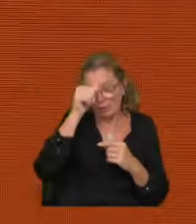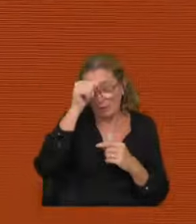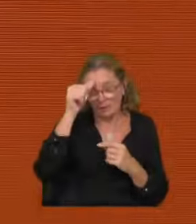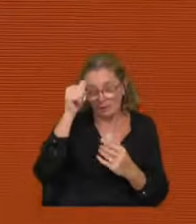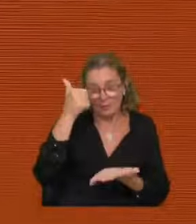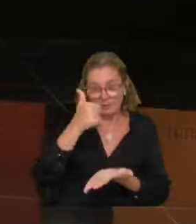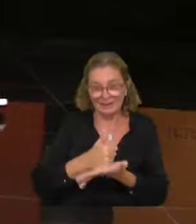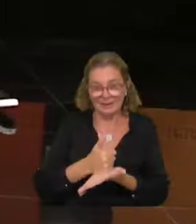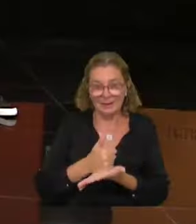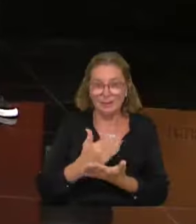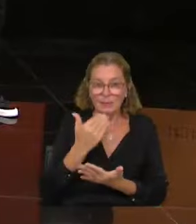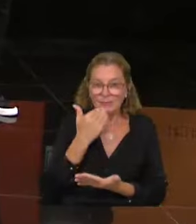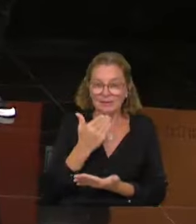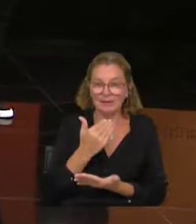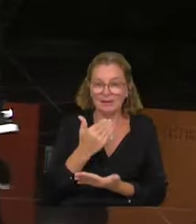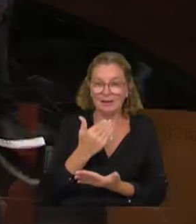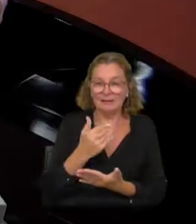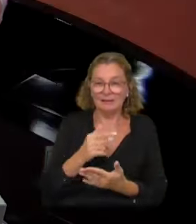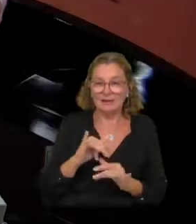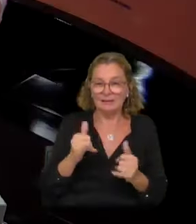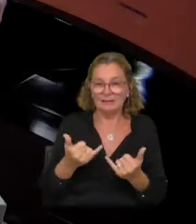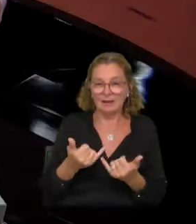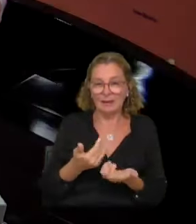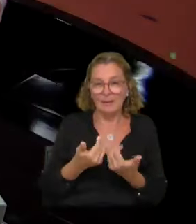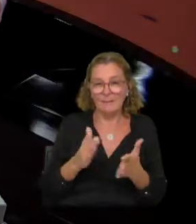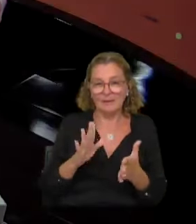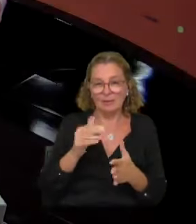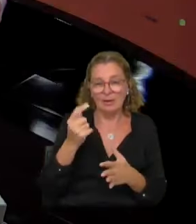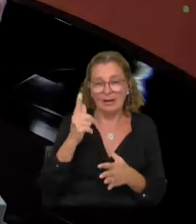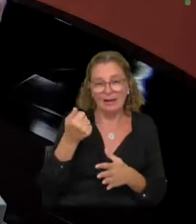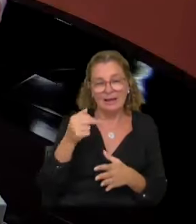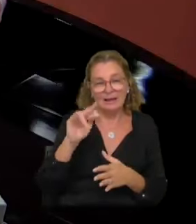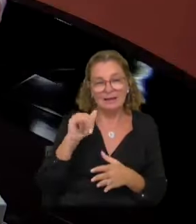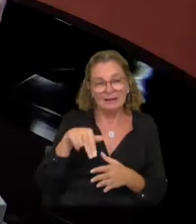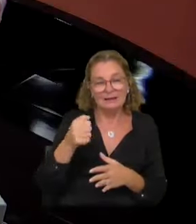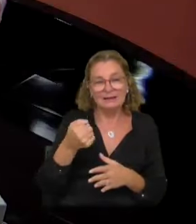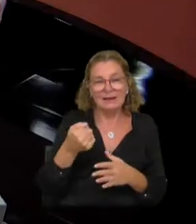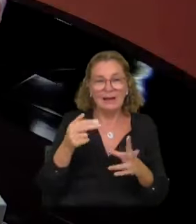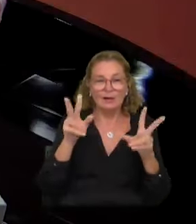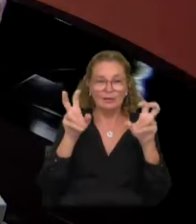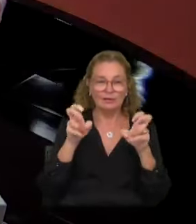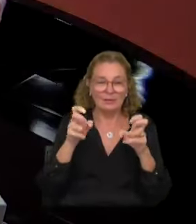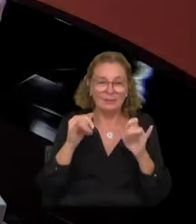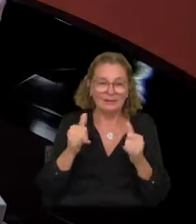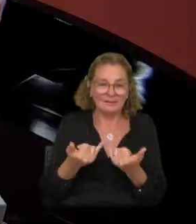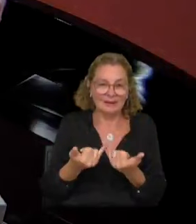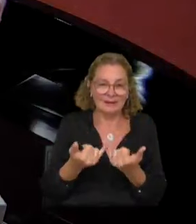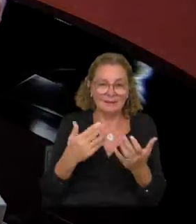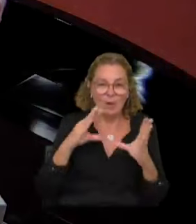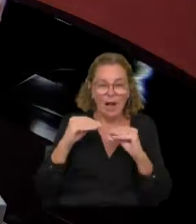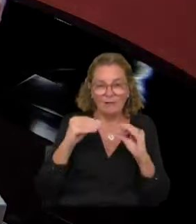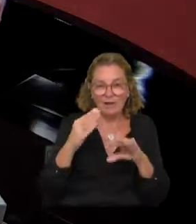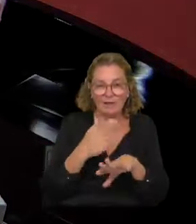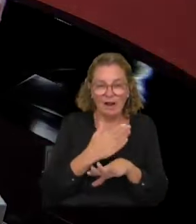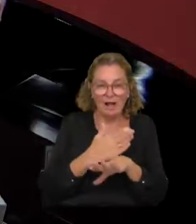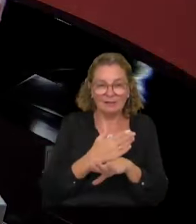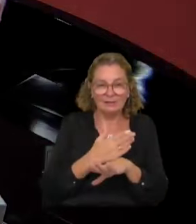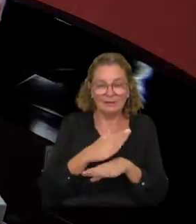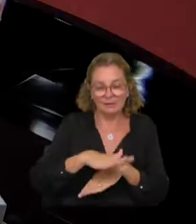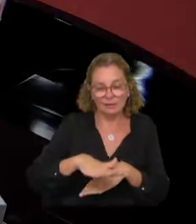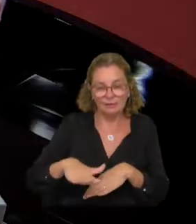el domingo viene muchas gracias pan a propósito de los temas que se vienen tratando y de lo que se hablaba en el bloque anterior por las